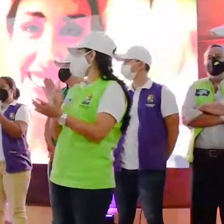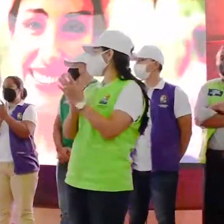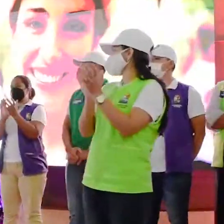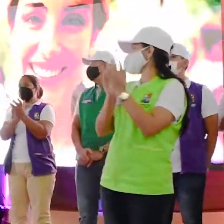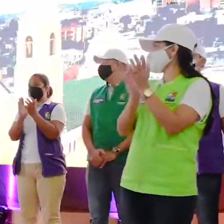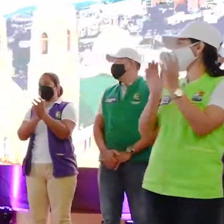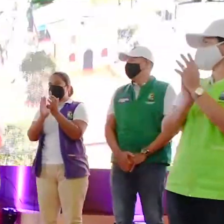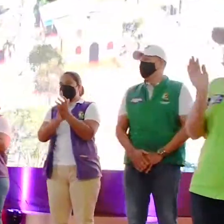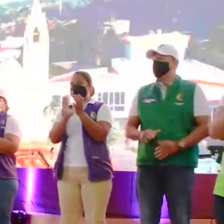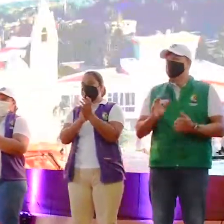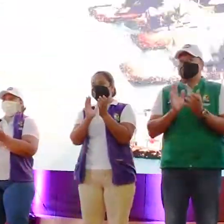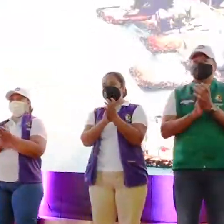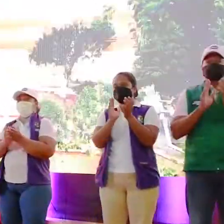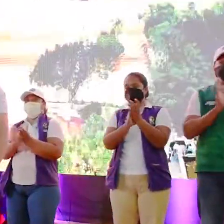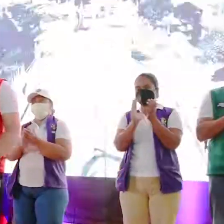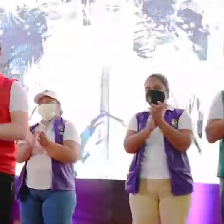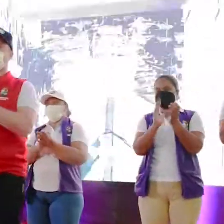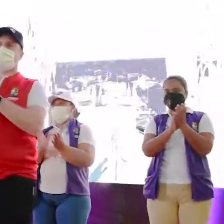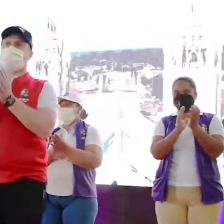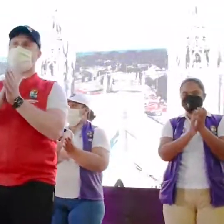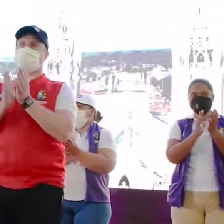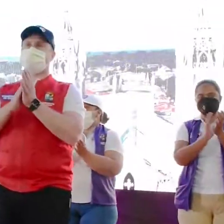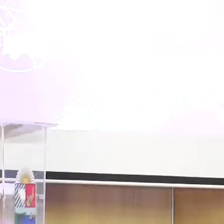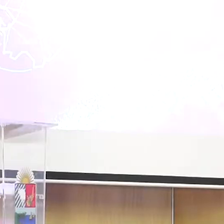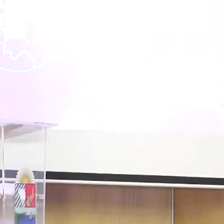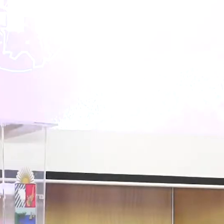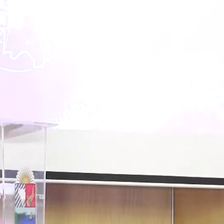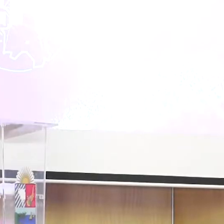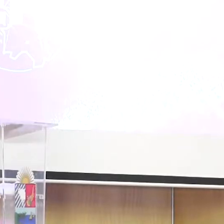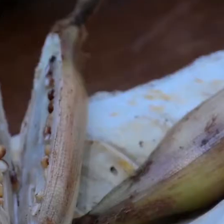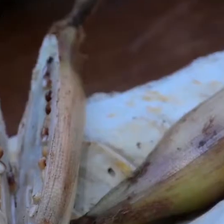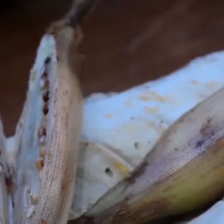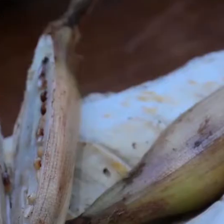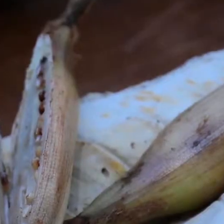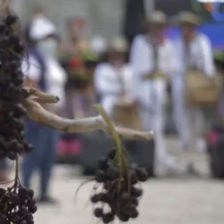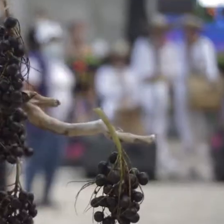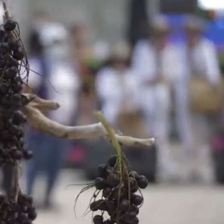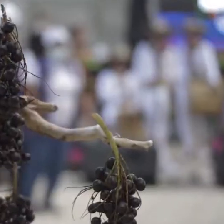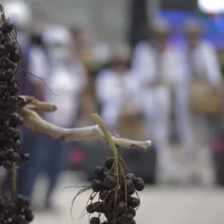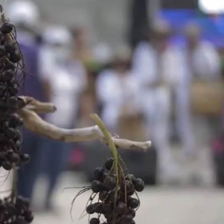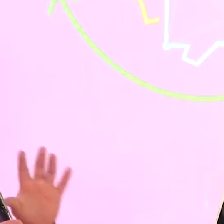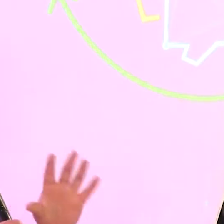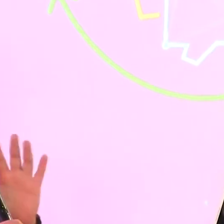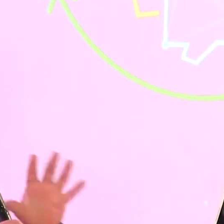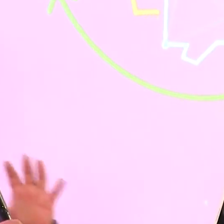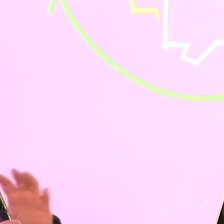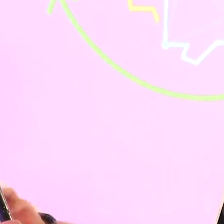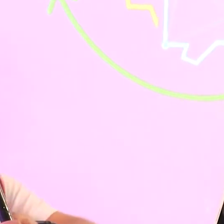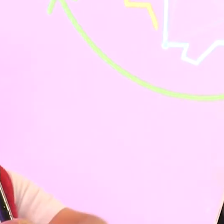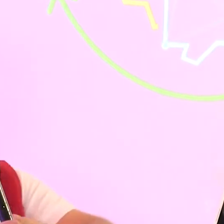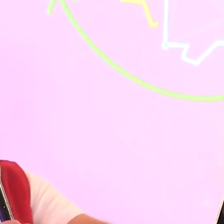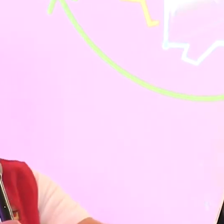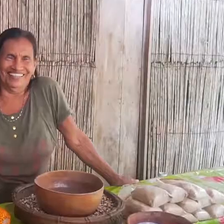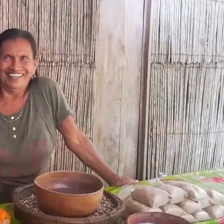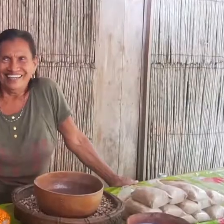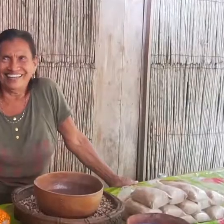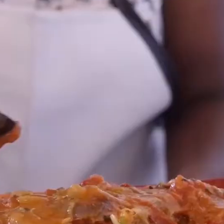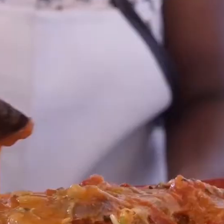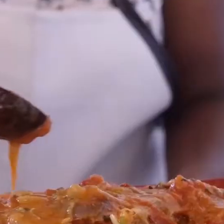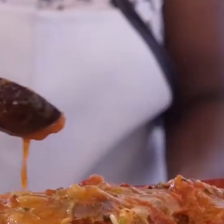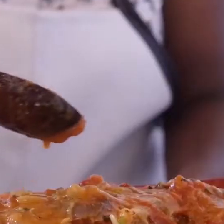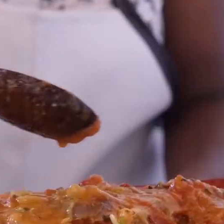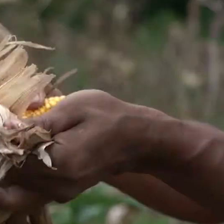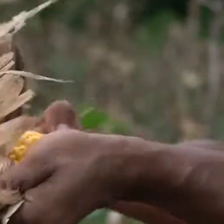equipo dispuesto a mostrar, no con palabras sino con resultados, las acciones encaminadas a lograr la reactivación económica de